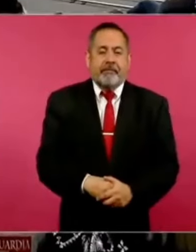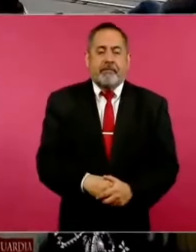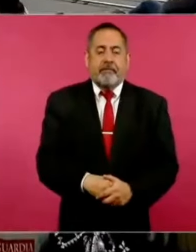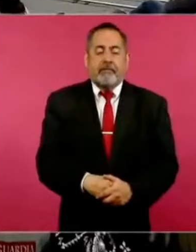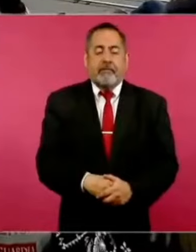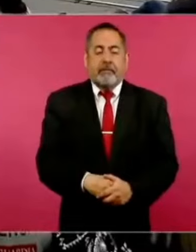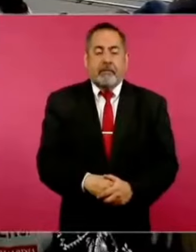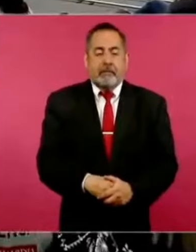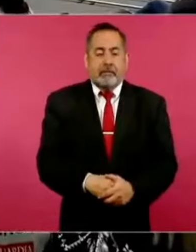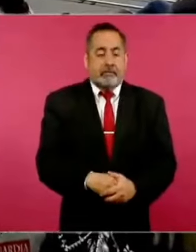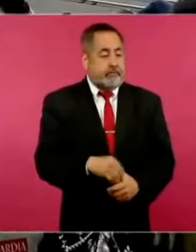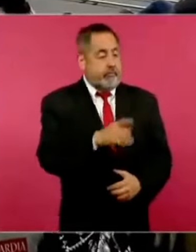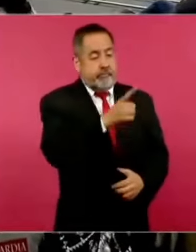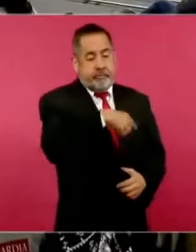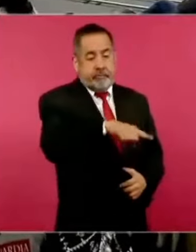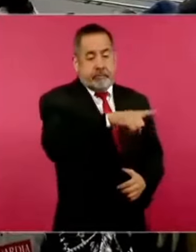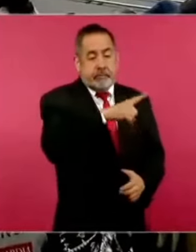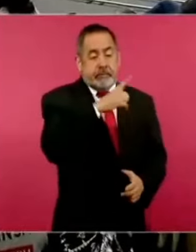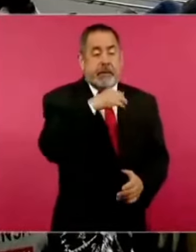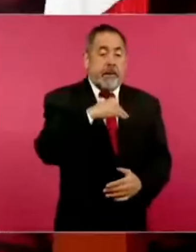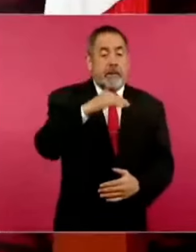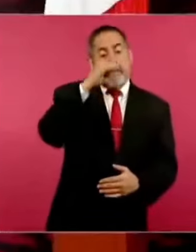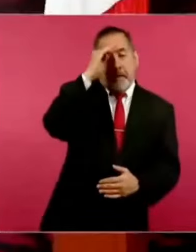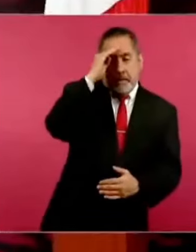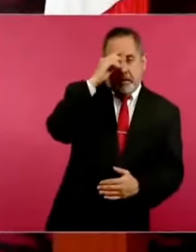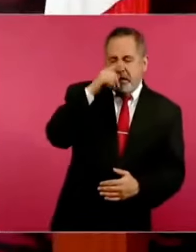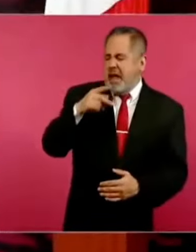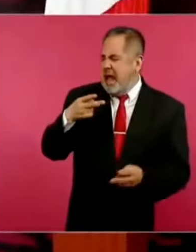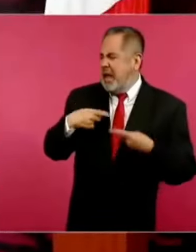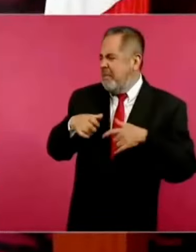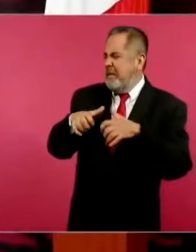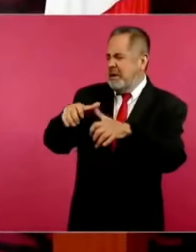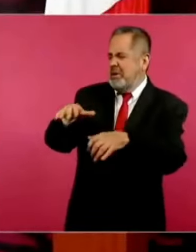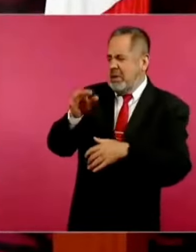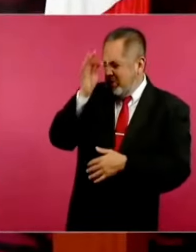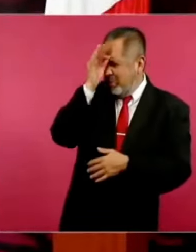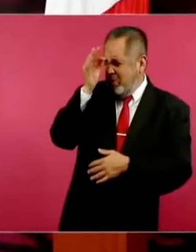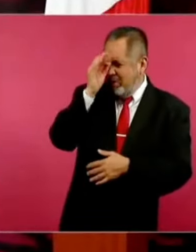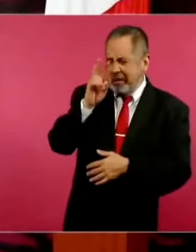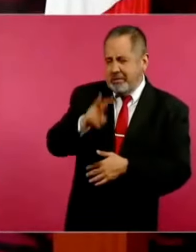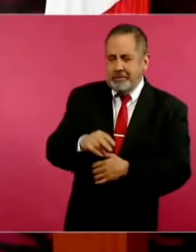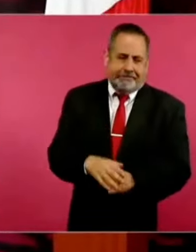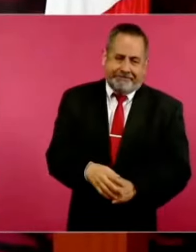¿De qué piensan? Que el pueblo es tonto.